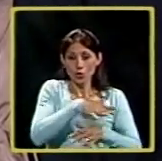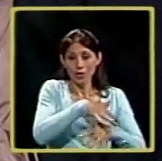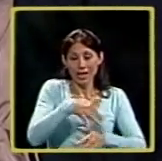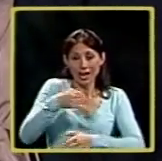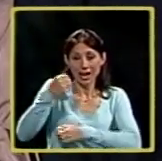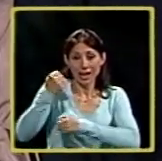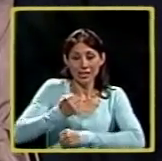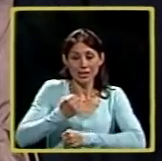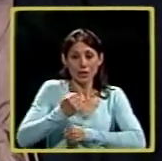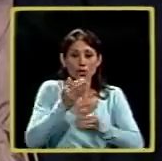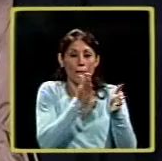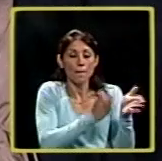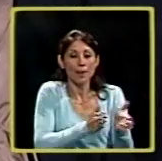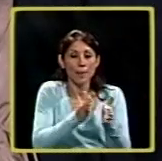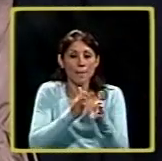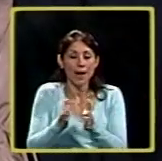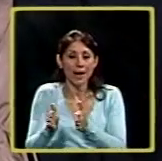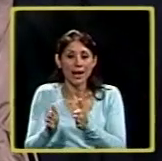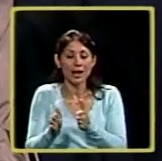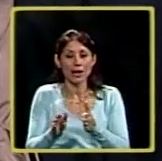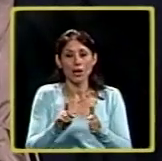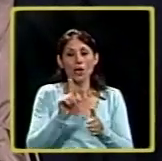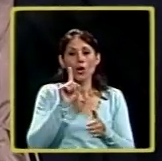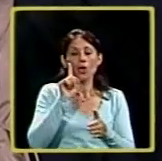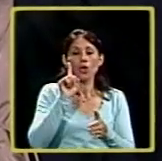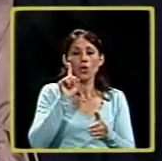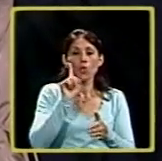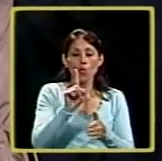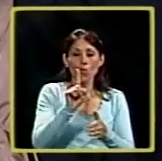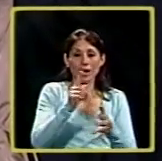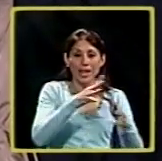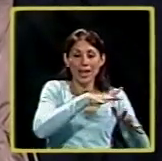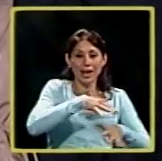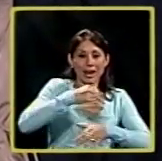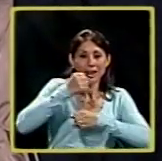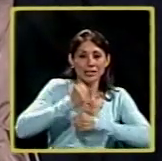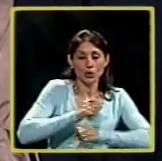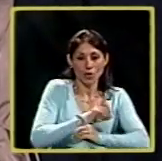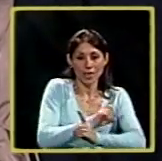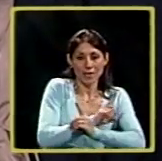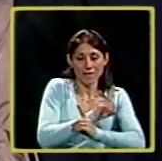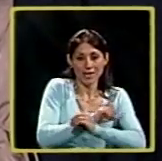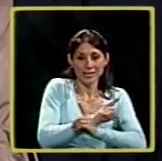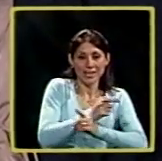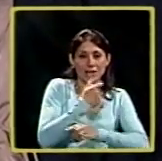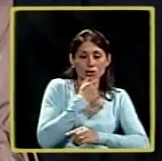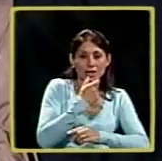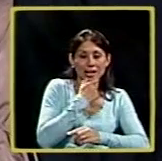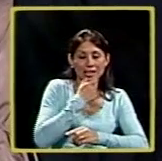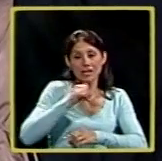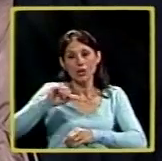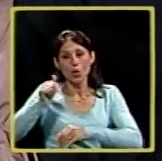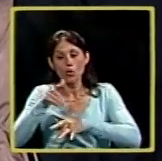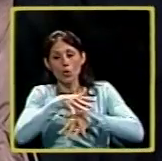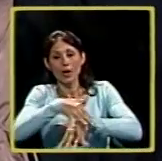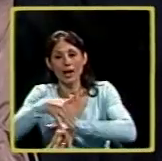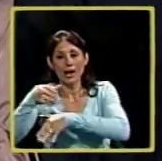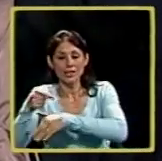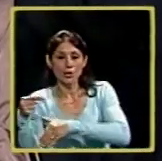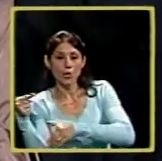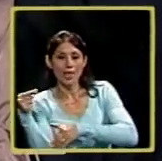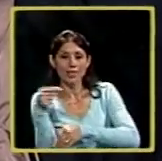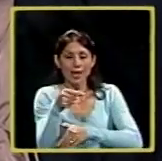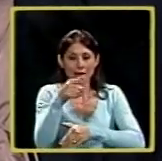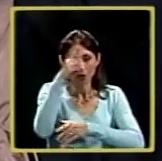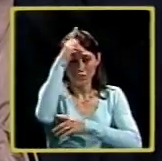ejército, uno de defensa, el de los ingleses, otro de ataque a los alemanes de 50.000 hombres para ir a pelear